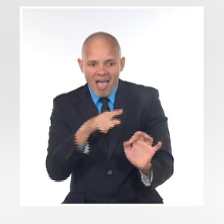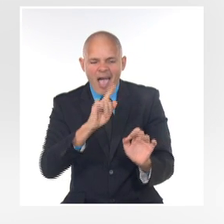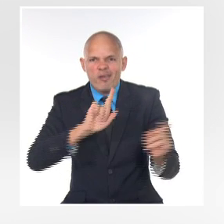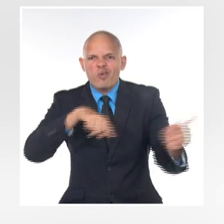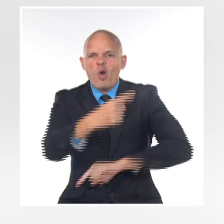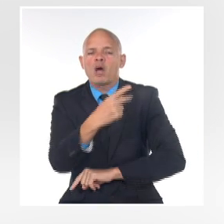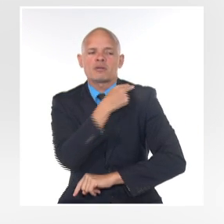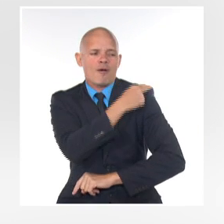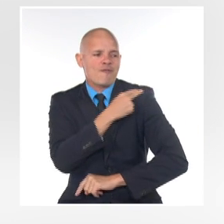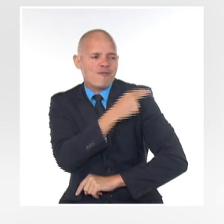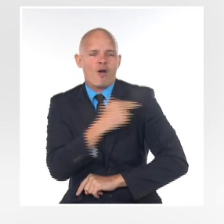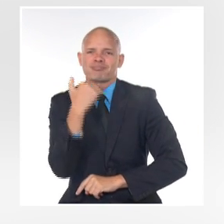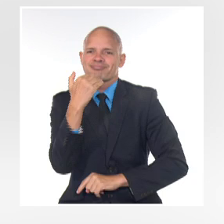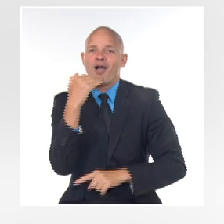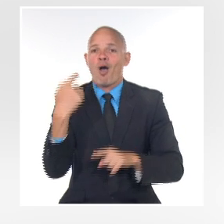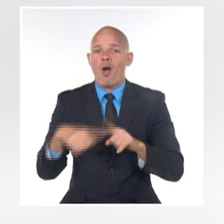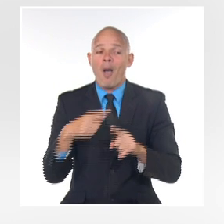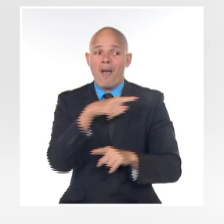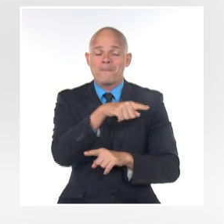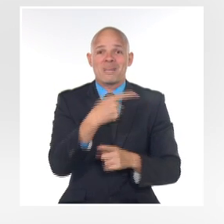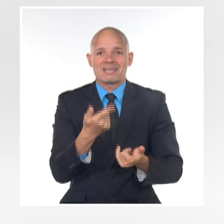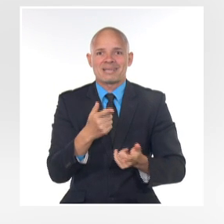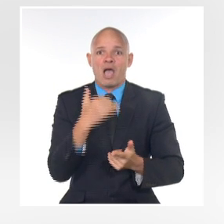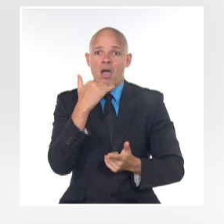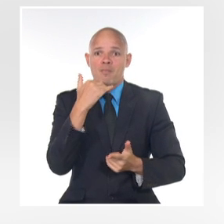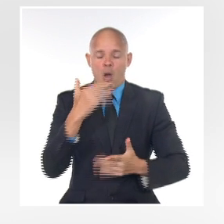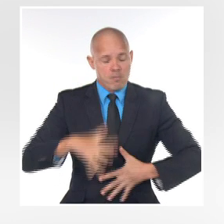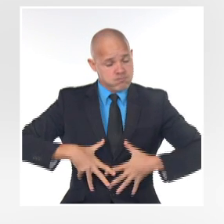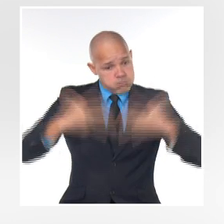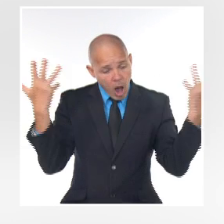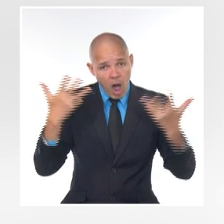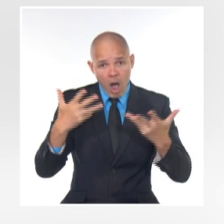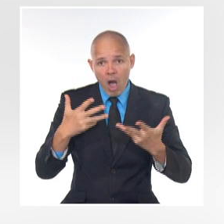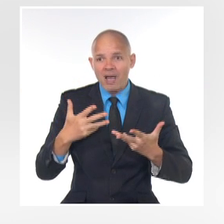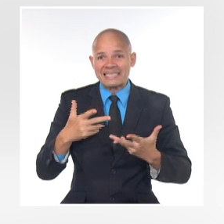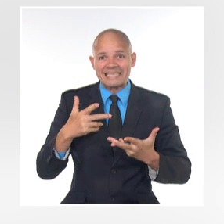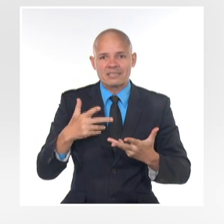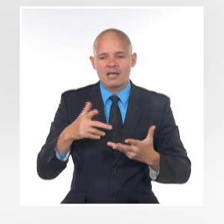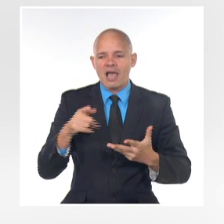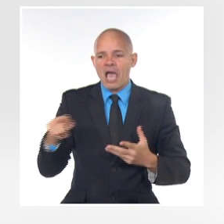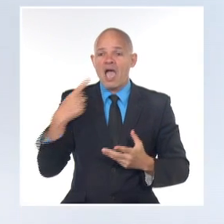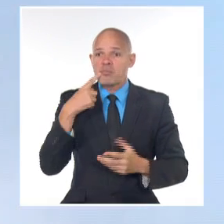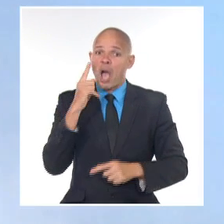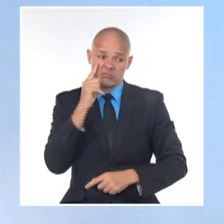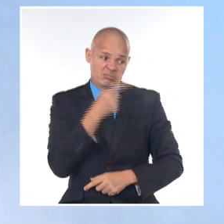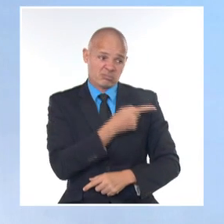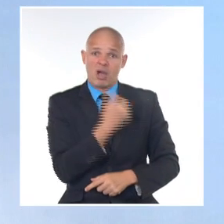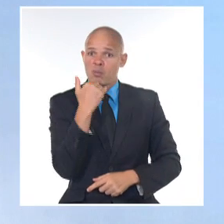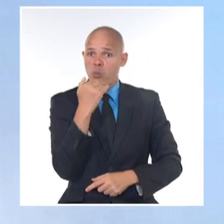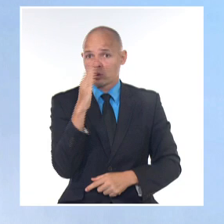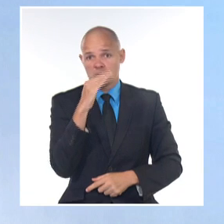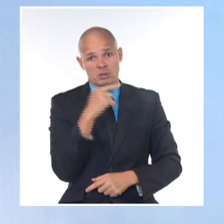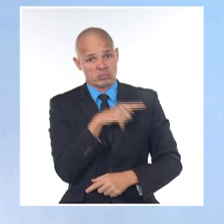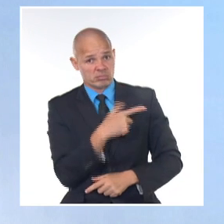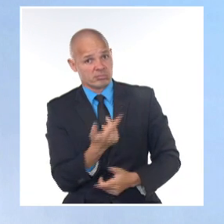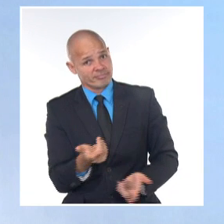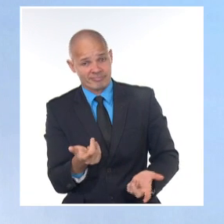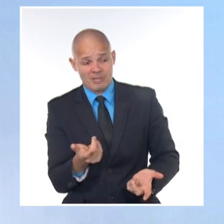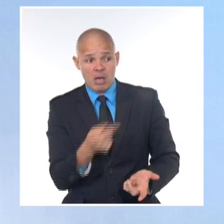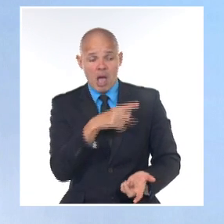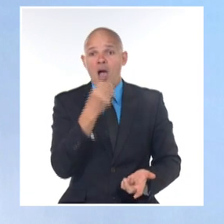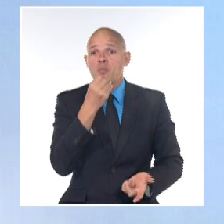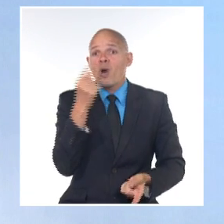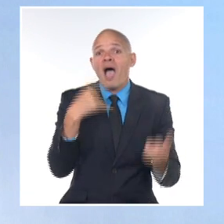una respuesta desmedida, capitalizar esa respuesta desmedida que puede tener la autoridad, que puede ser que genere un muerto, que genere un lesionado, que genere algo, y